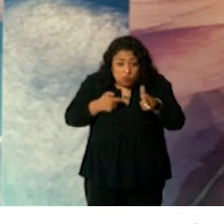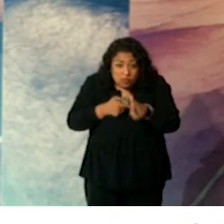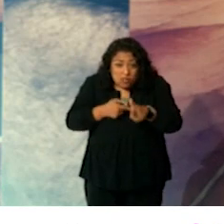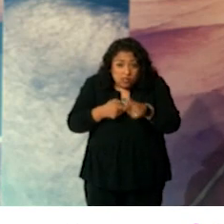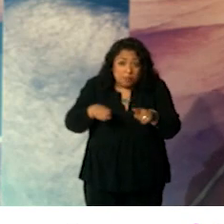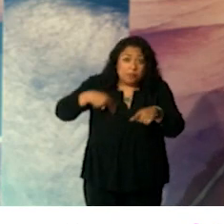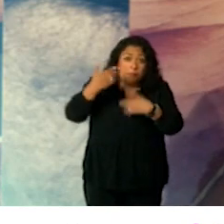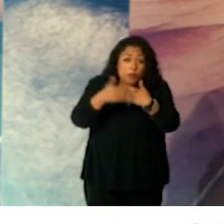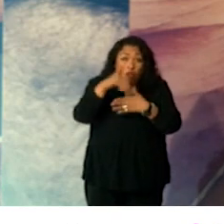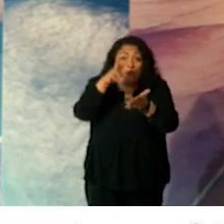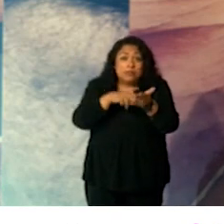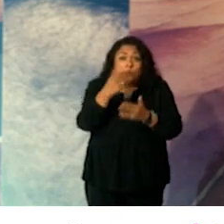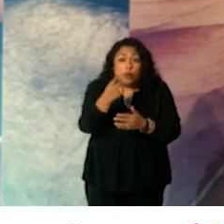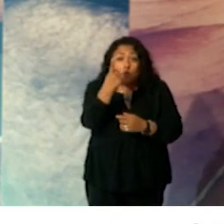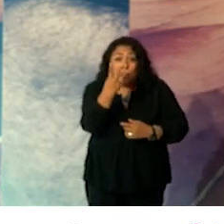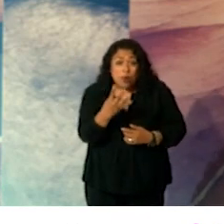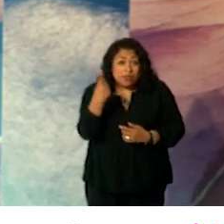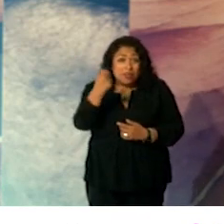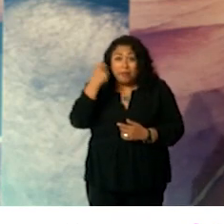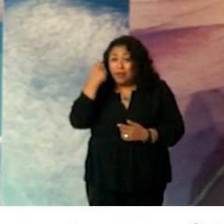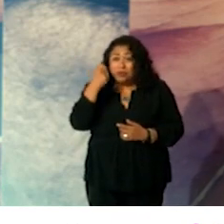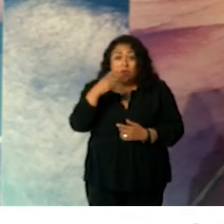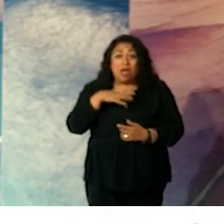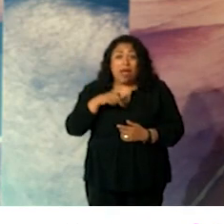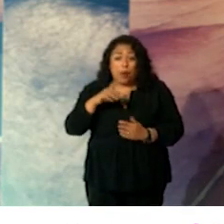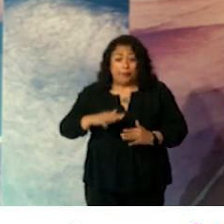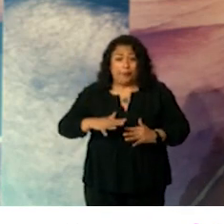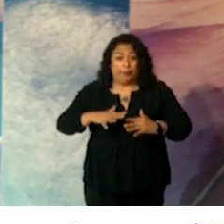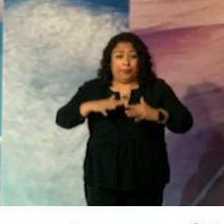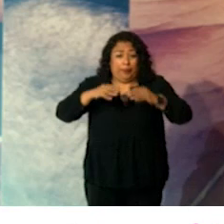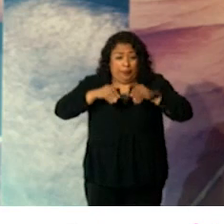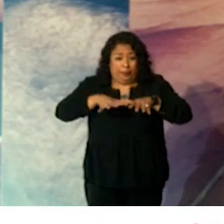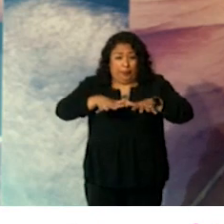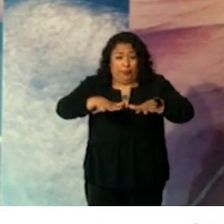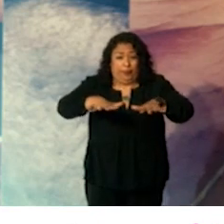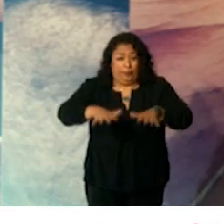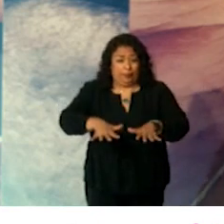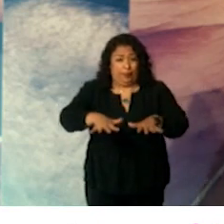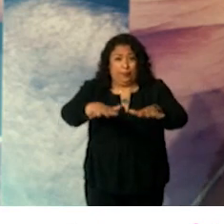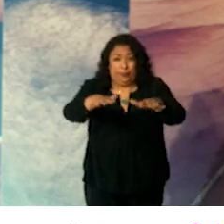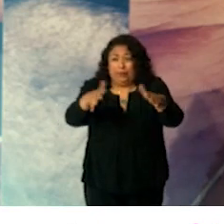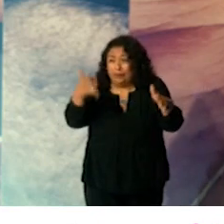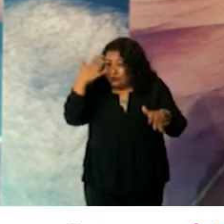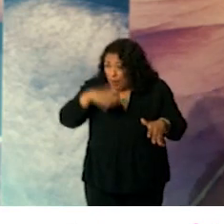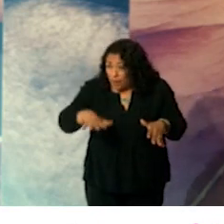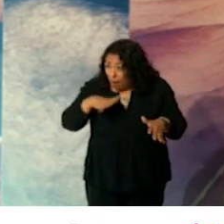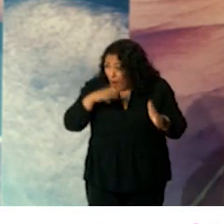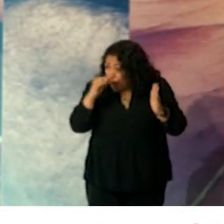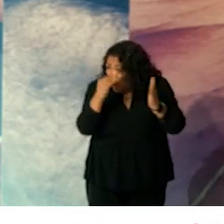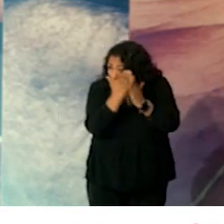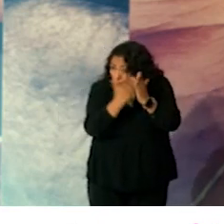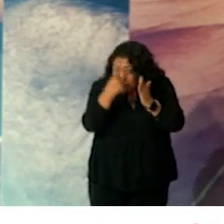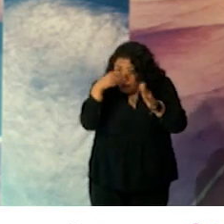para 2050, una cuarta parte de Tabasco va a estar bajo el mar. ¿Y saben qué? No hay protocolos ni formas